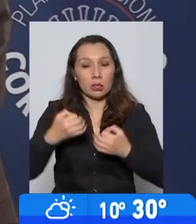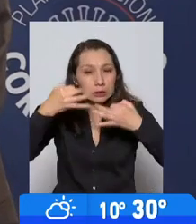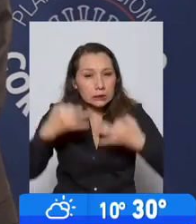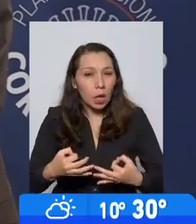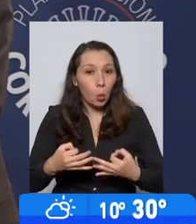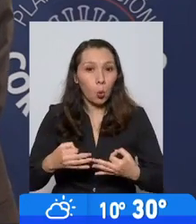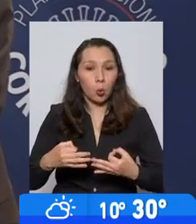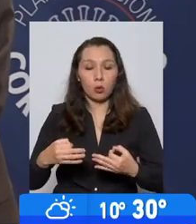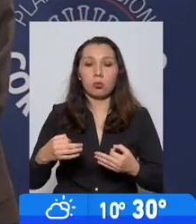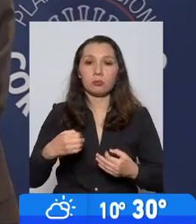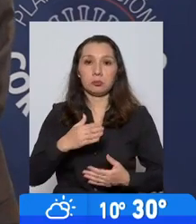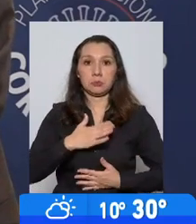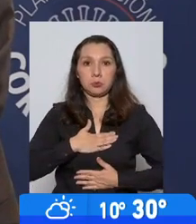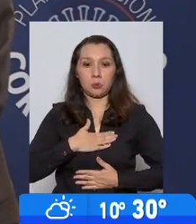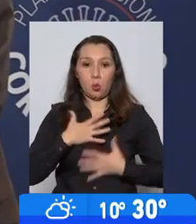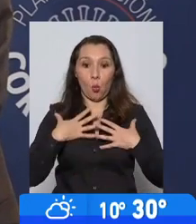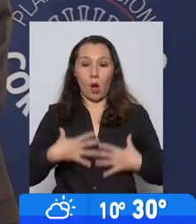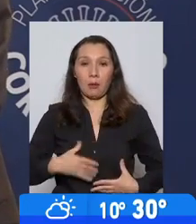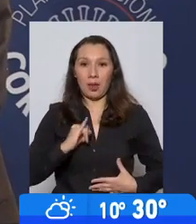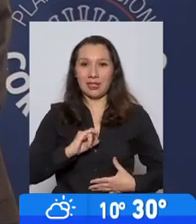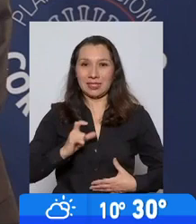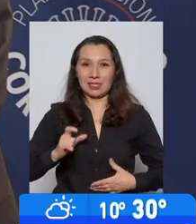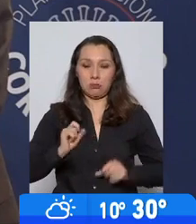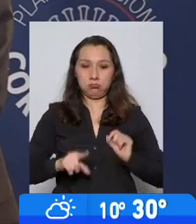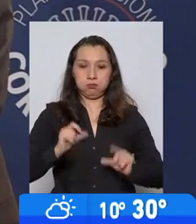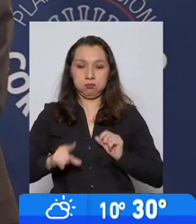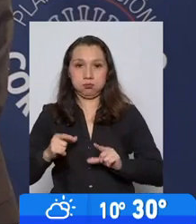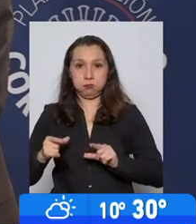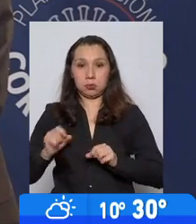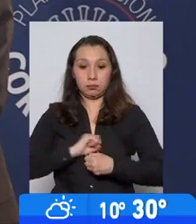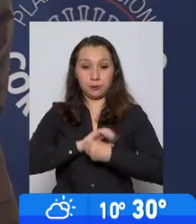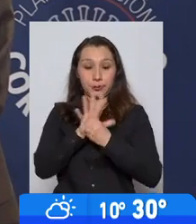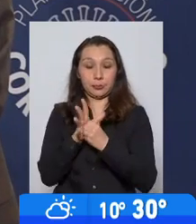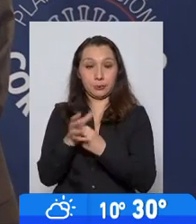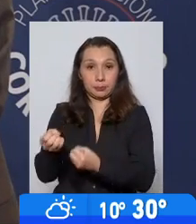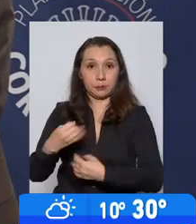que la inmunidad que produce la infección por